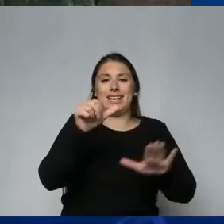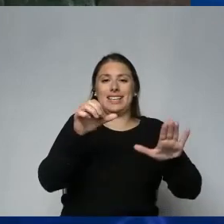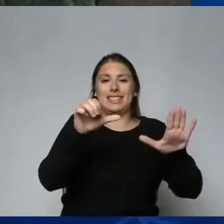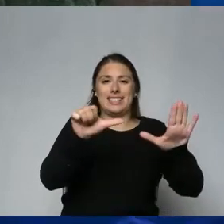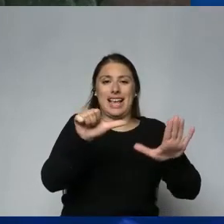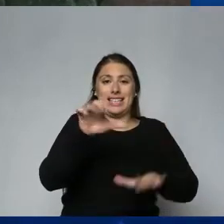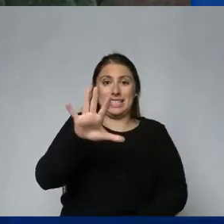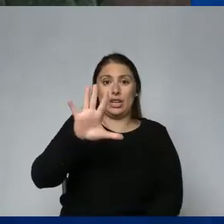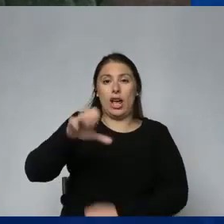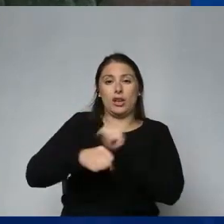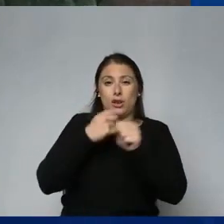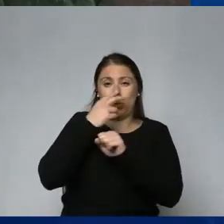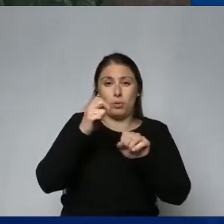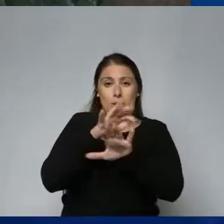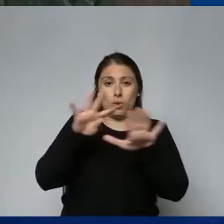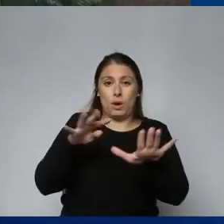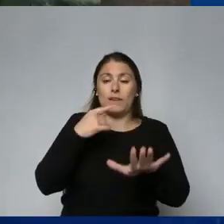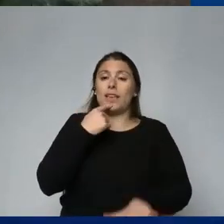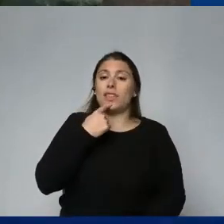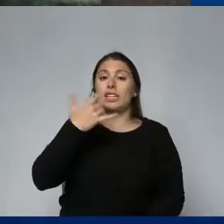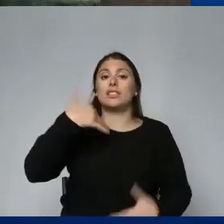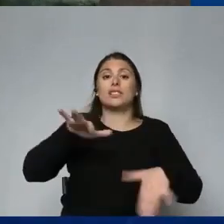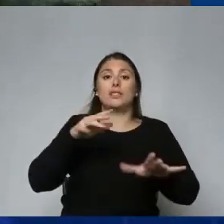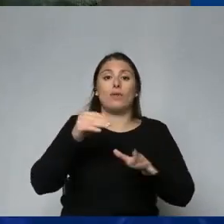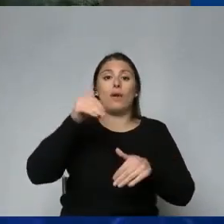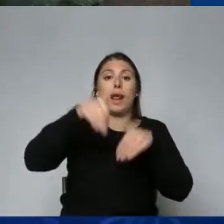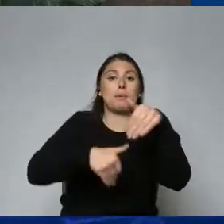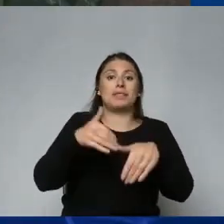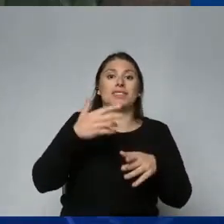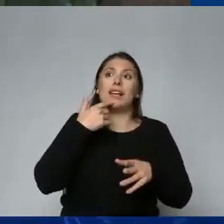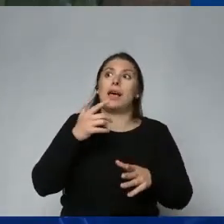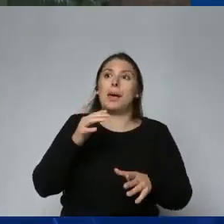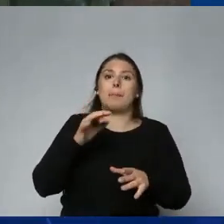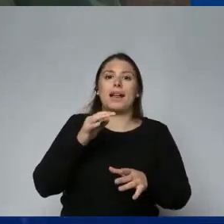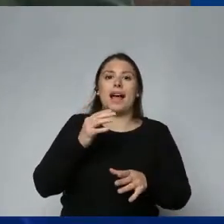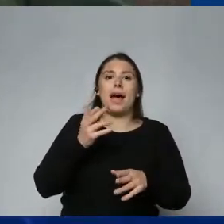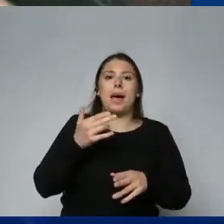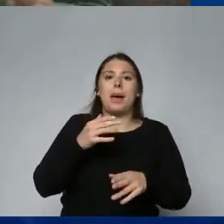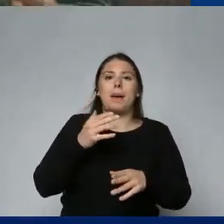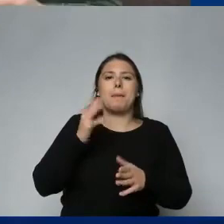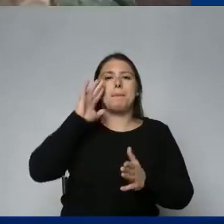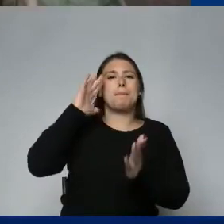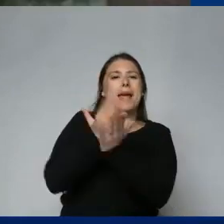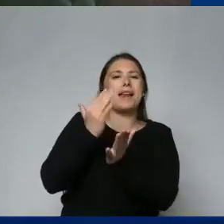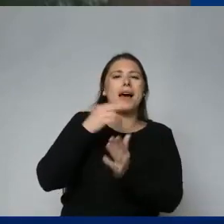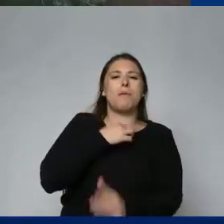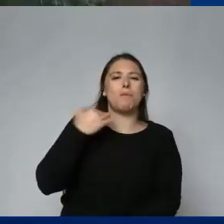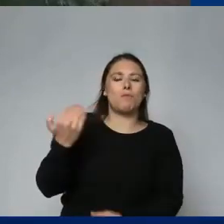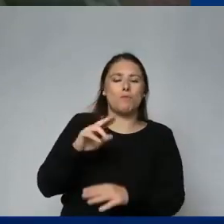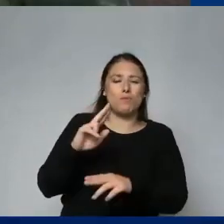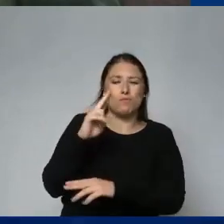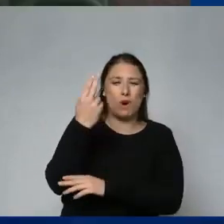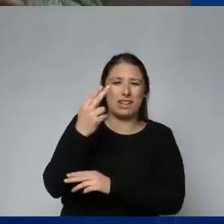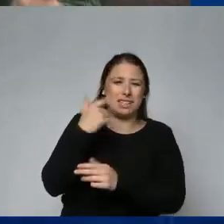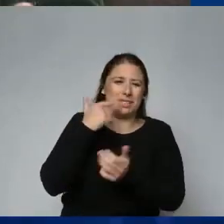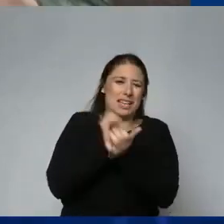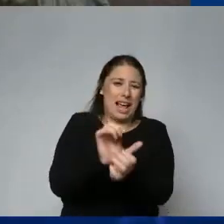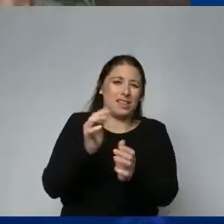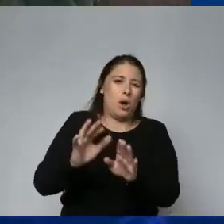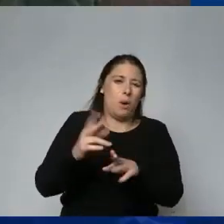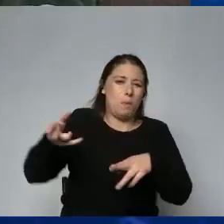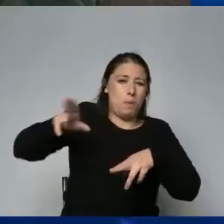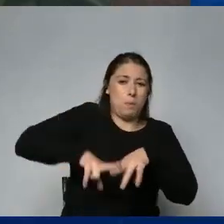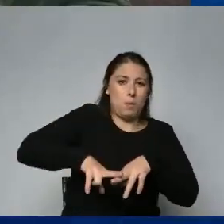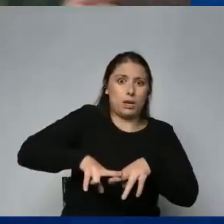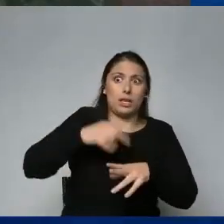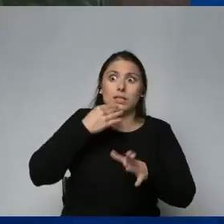por ejemplo, si se plebiscitara la pena de muerte, alguien hace una ley en la que pone la pena de muerte, hay un plebiscito